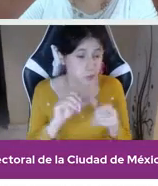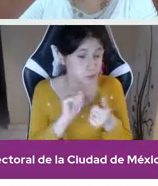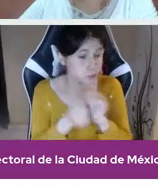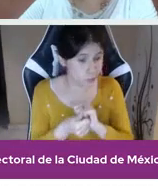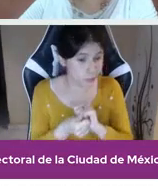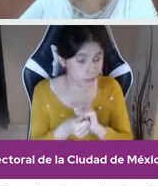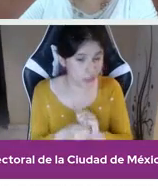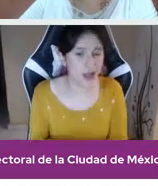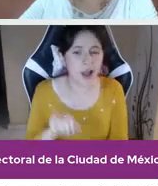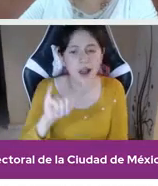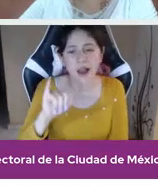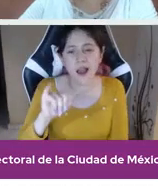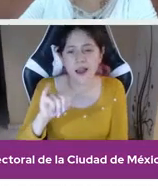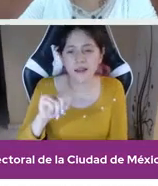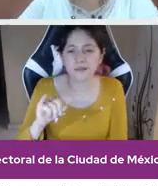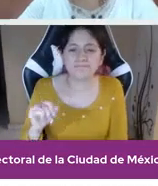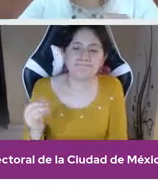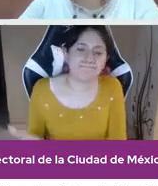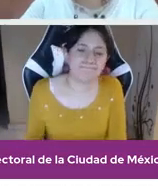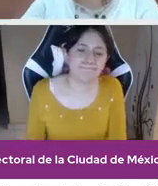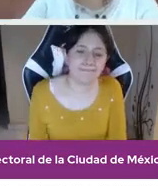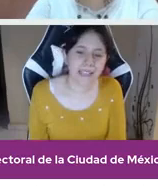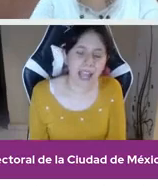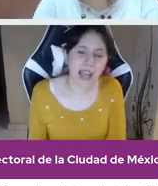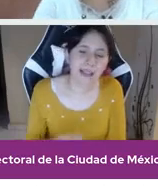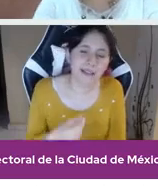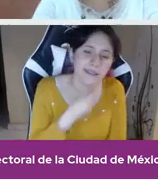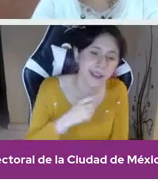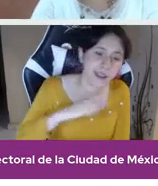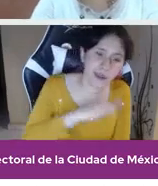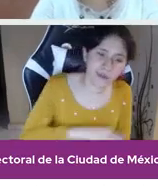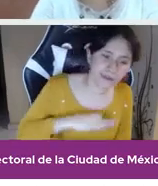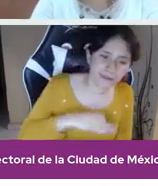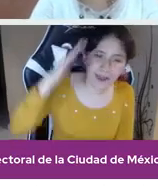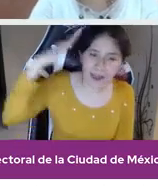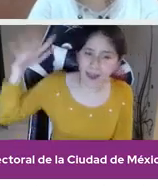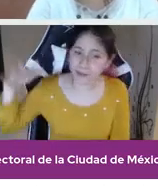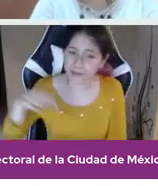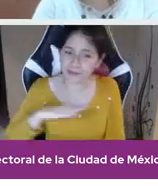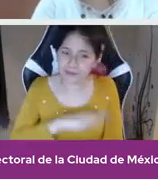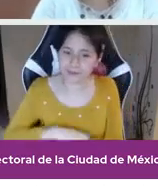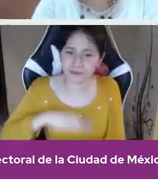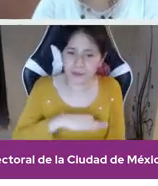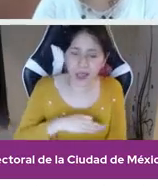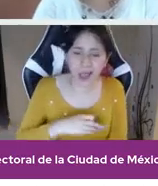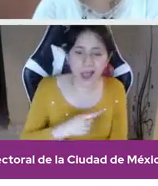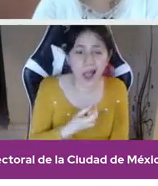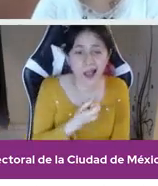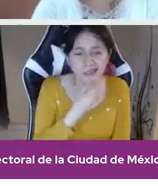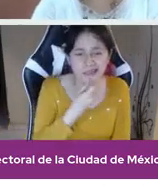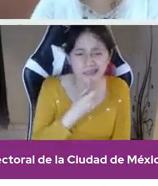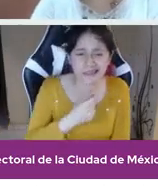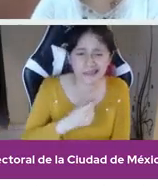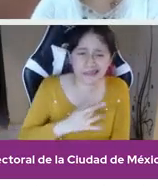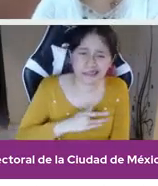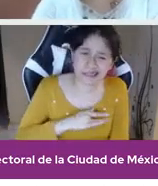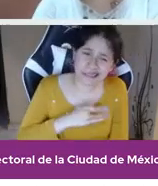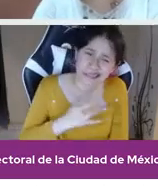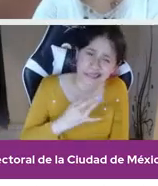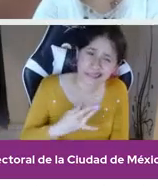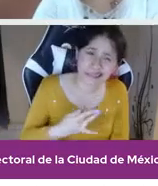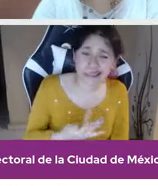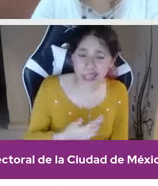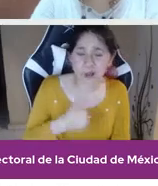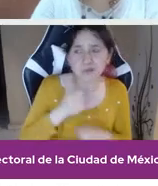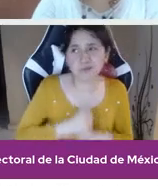sí, es como niños felices, adultos felices, niños dolorosos, adultos, ¿sabes? O sea,